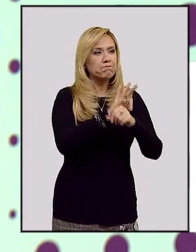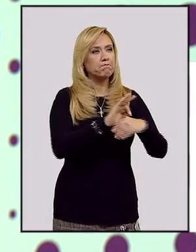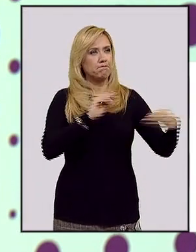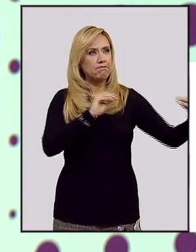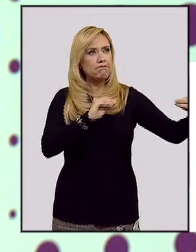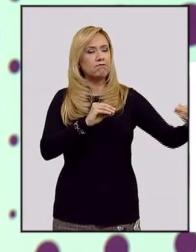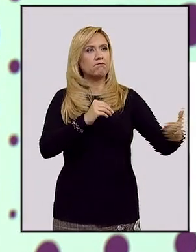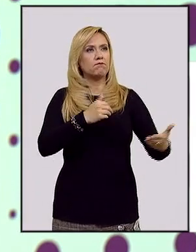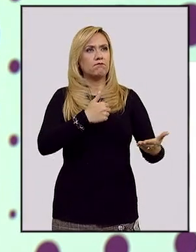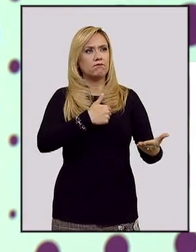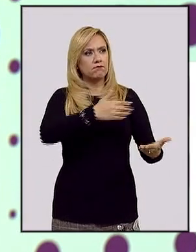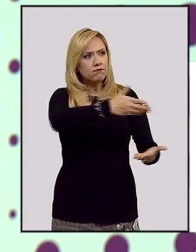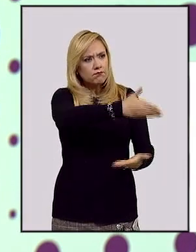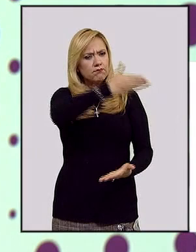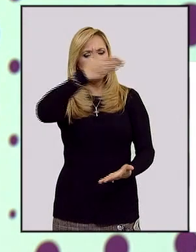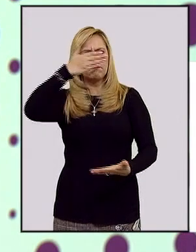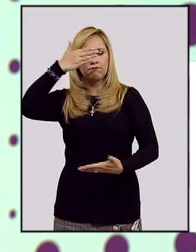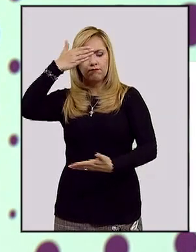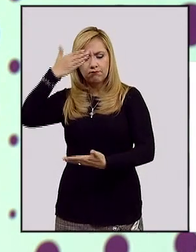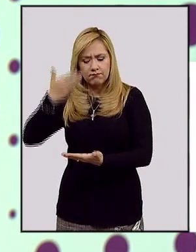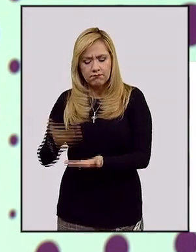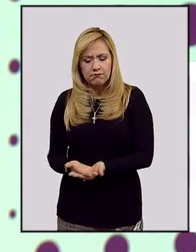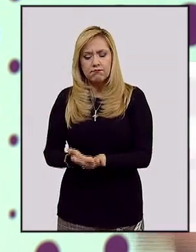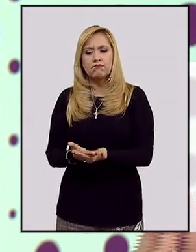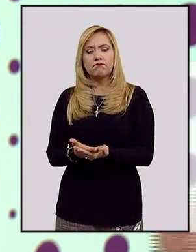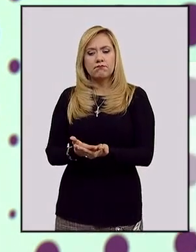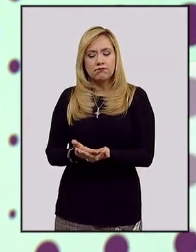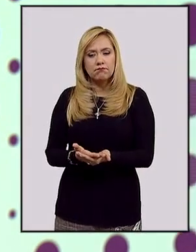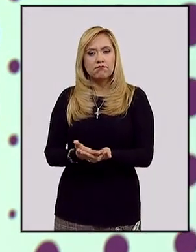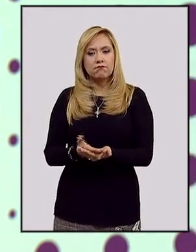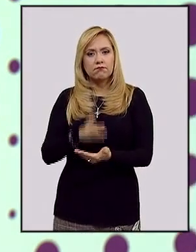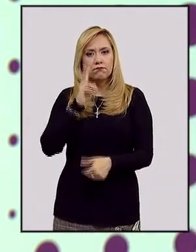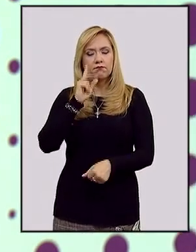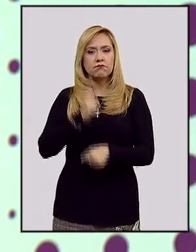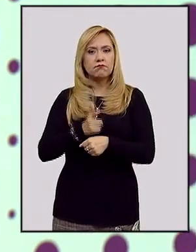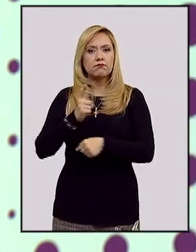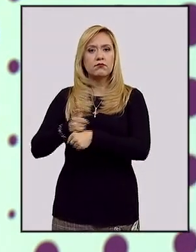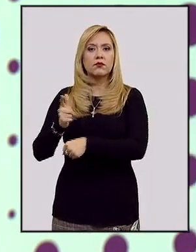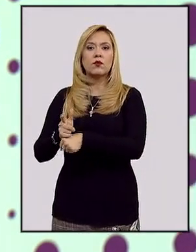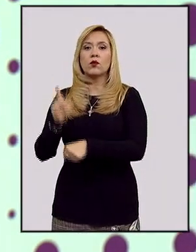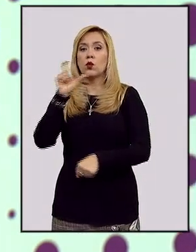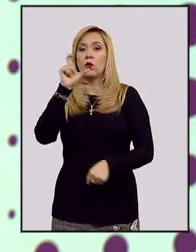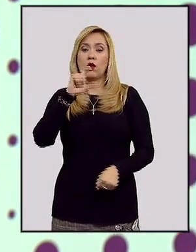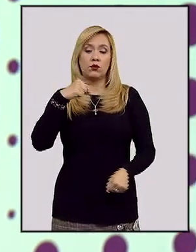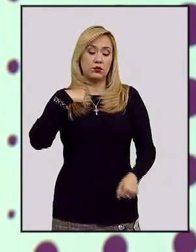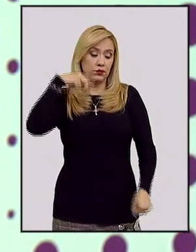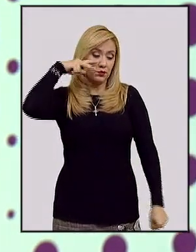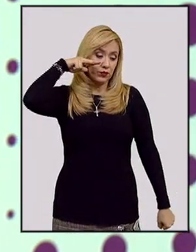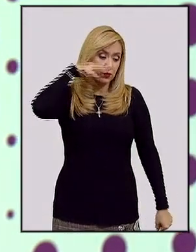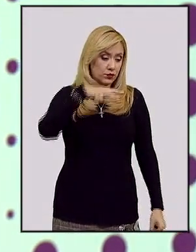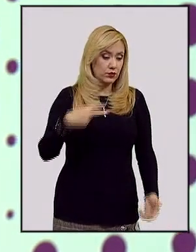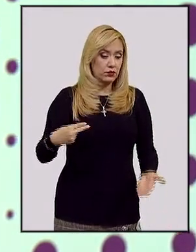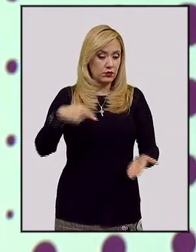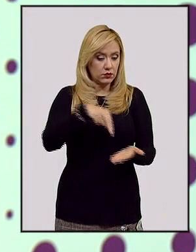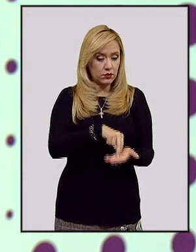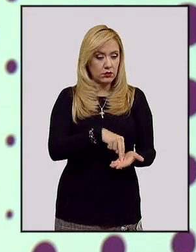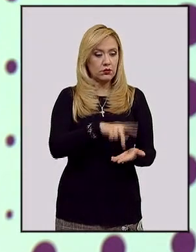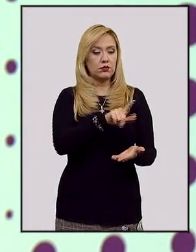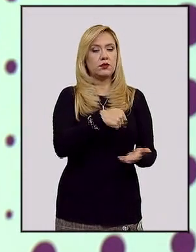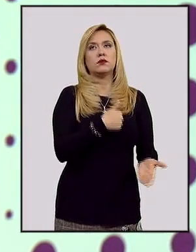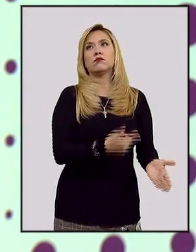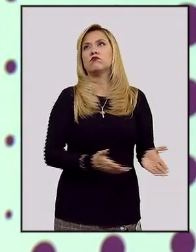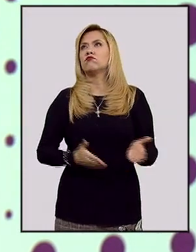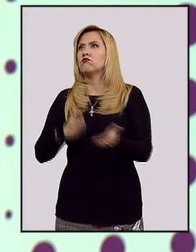que estamos a años luz. O sea, en los casos que nos toca estar ahí y llevar ante las comisiones de